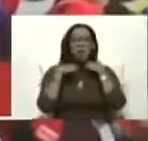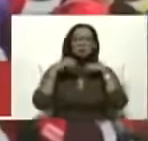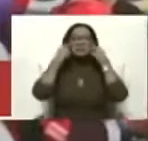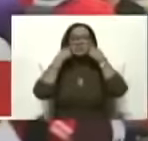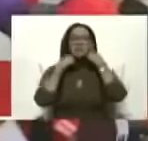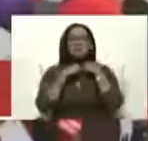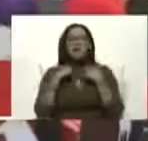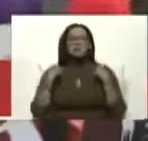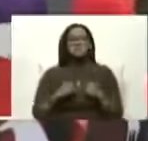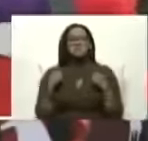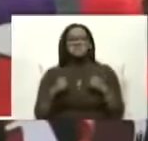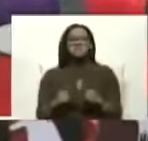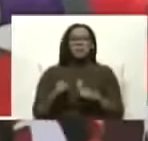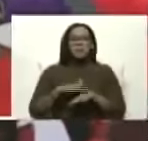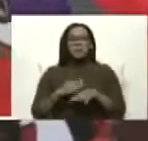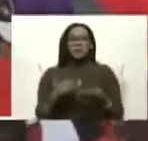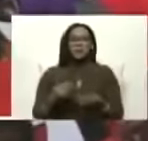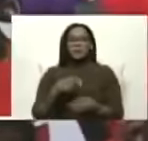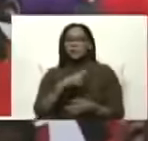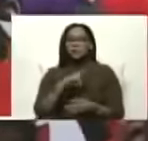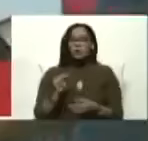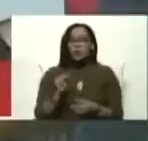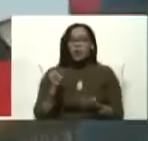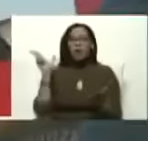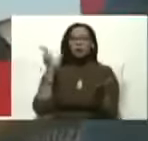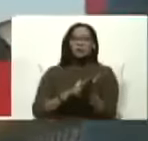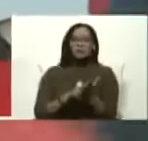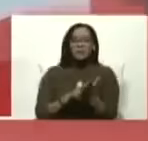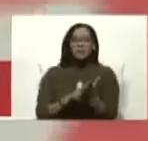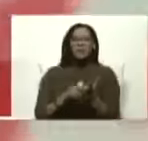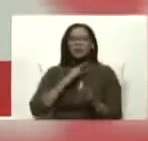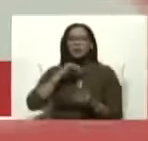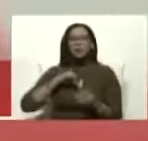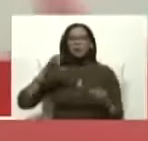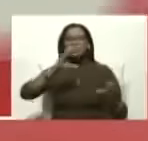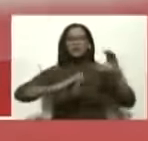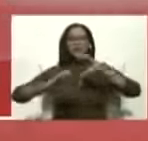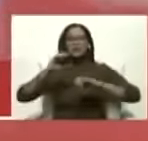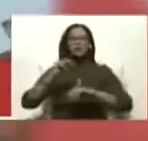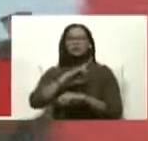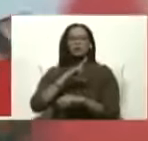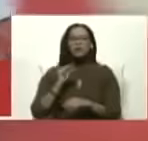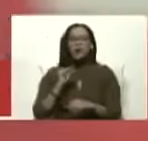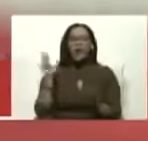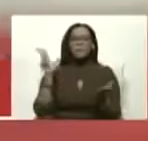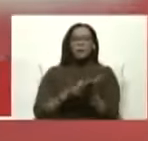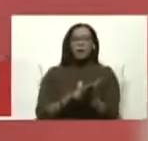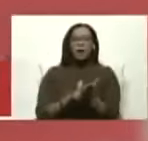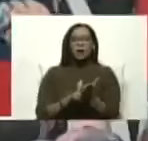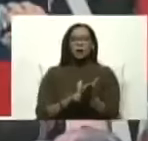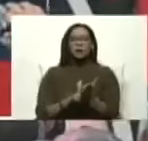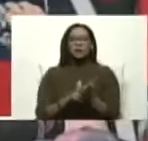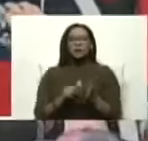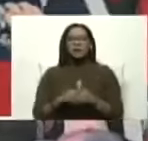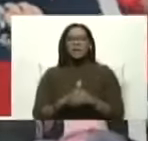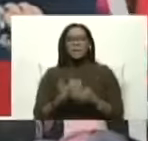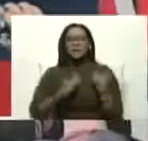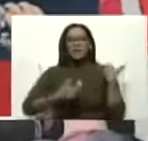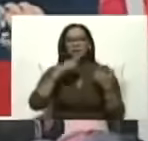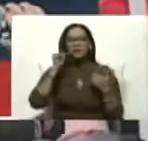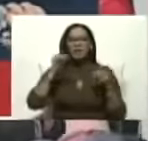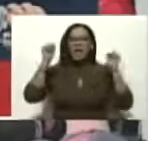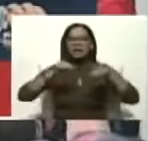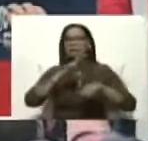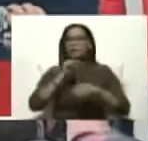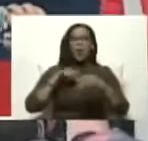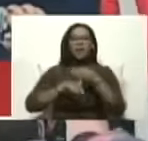chillaban porque no autorizamos, porque nuestros científicos no autorizaron. Y el presidente Maduro dijo: aquí no